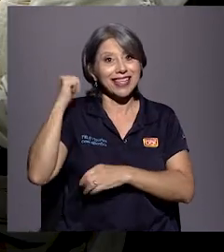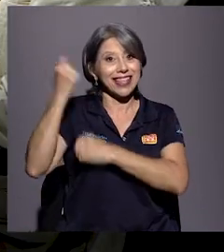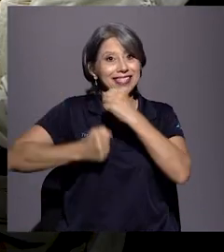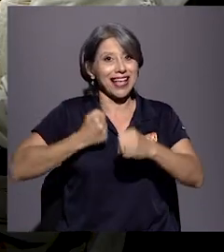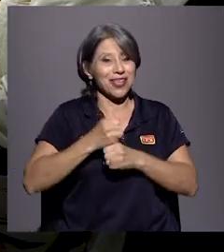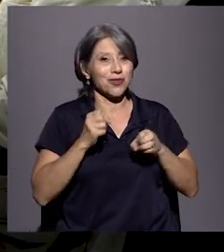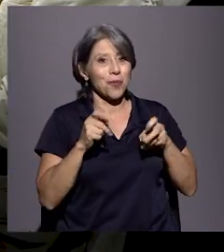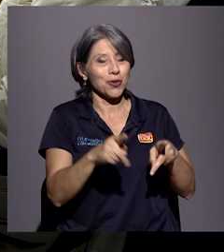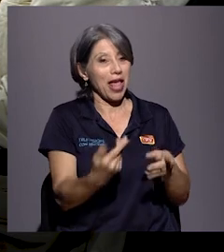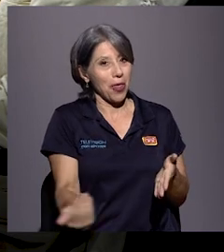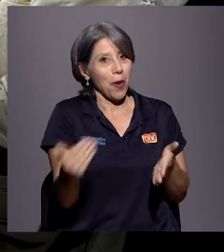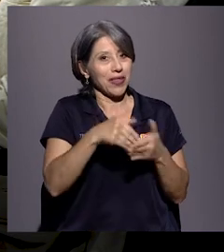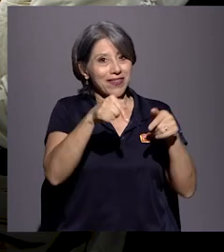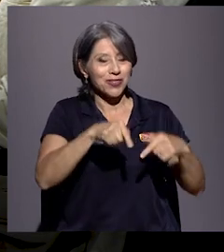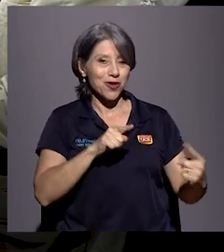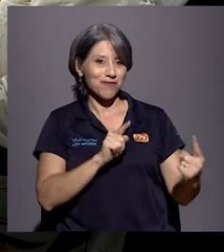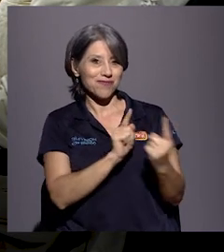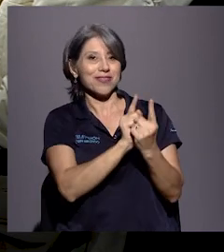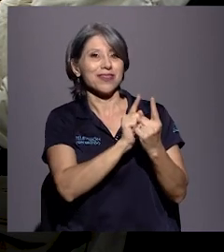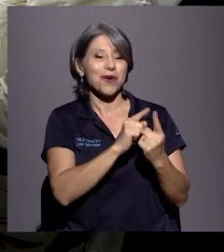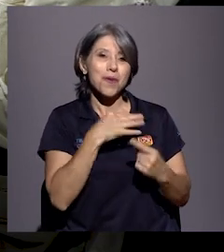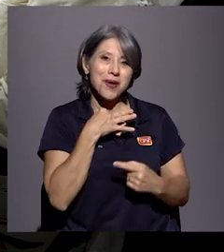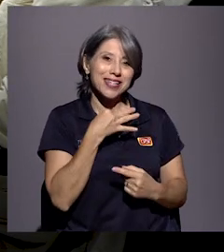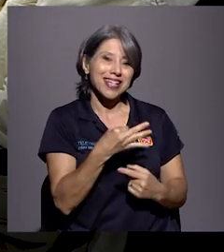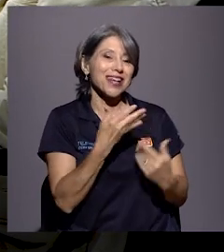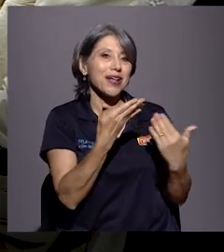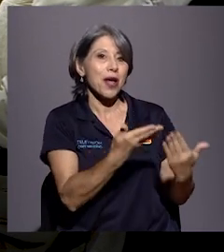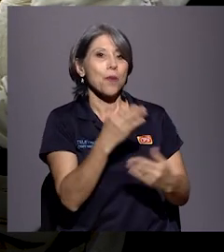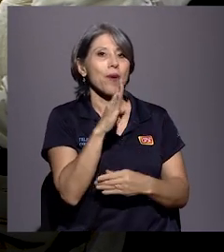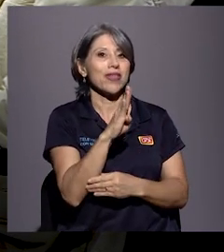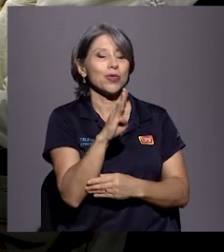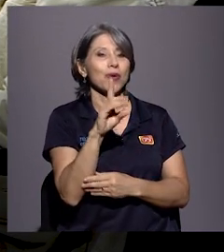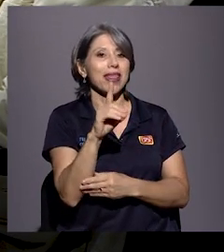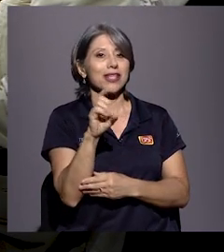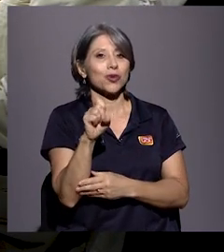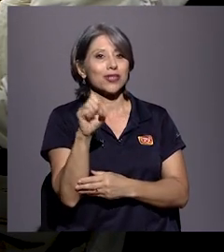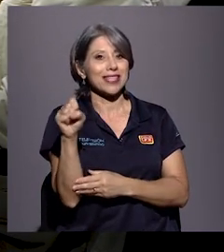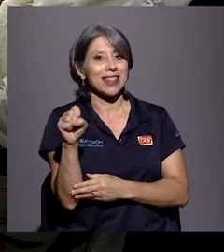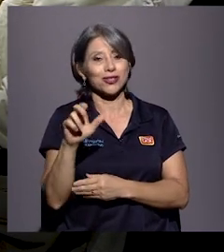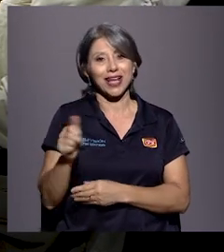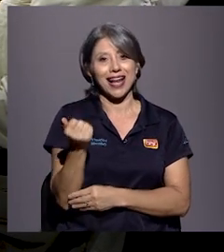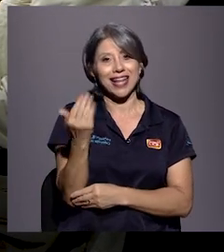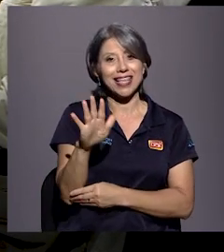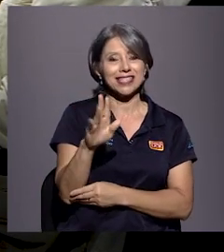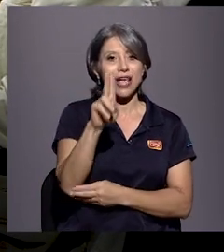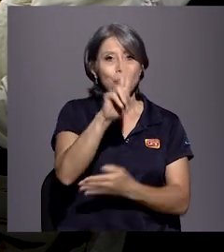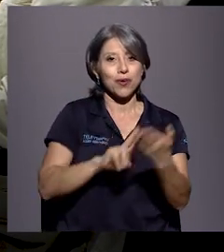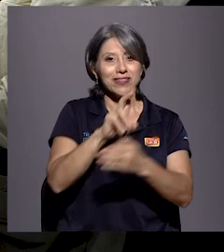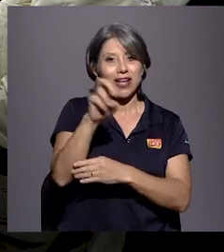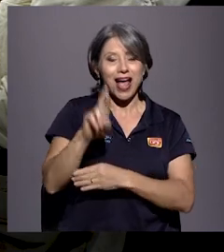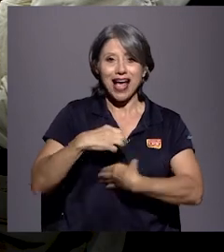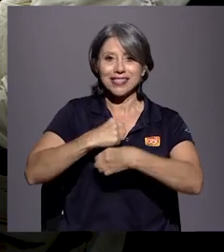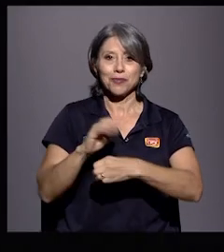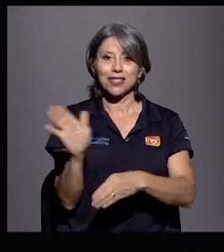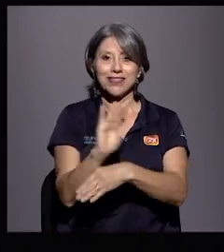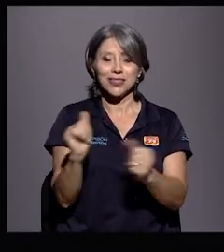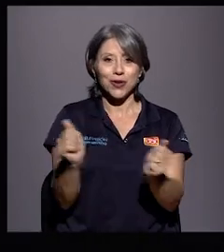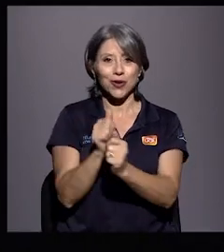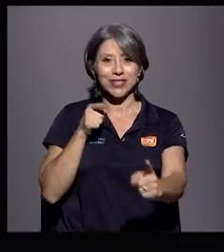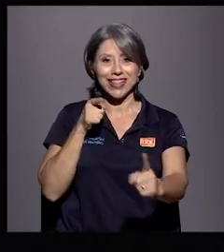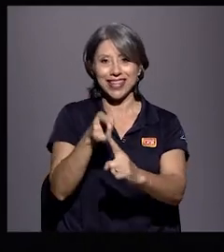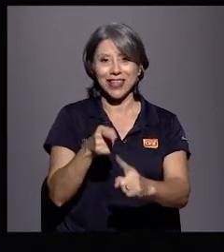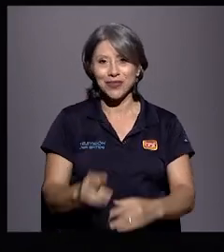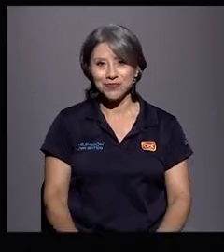hoja de ruta. Así que un placer, Boaventura de Sousa Santos en Canal 15, Universidad de Costa Rica, donde hacemos televisión con